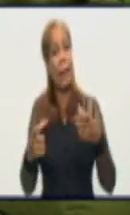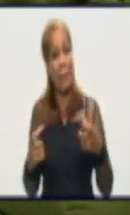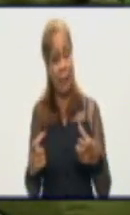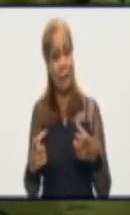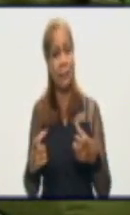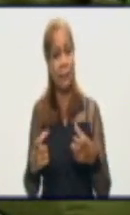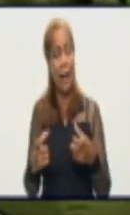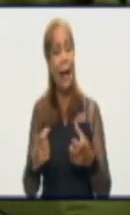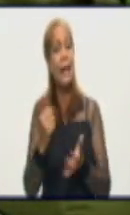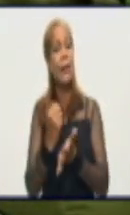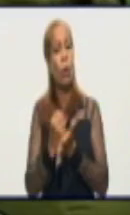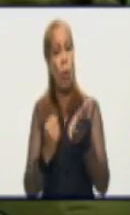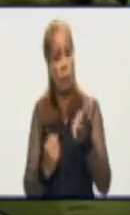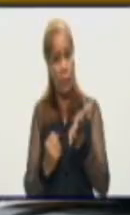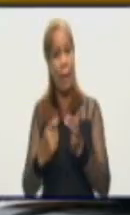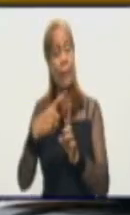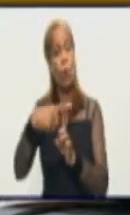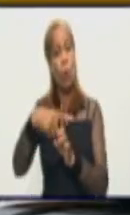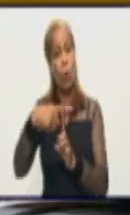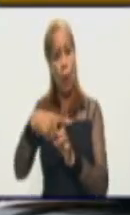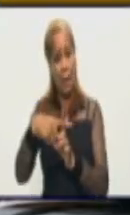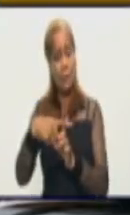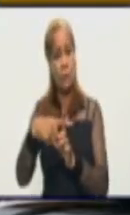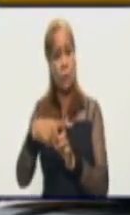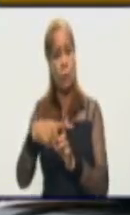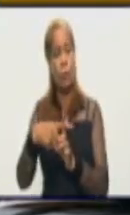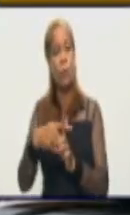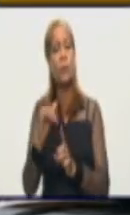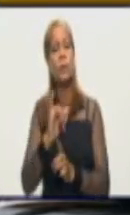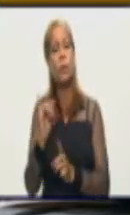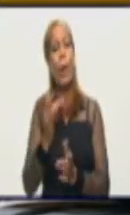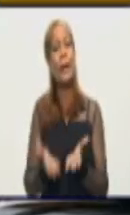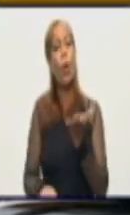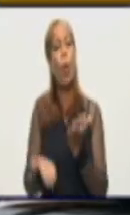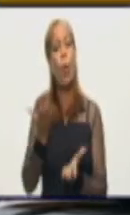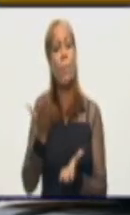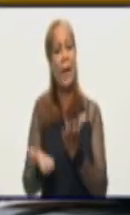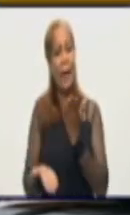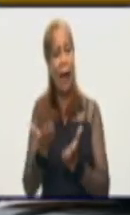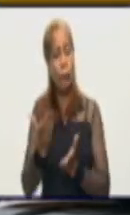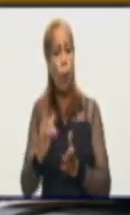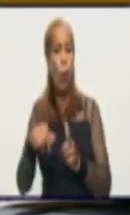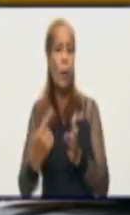cierre de la semana anterior. Ya veíamos comparado con la semana que